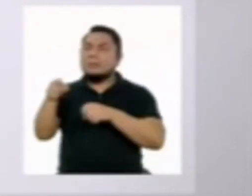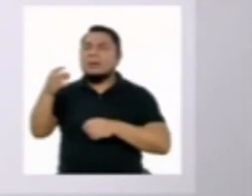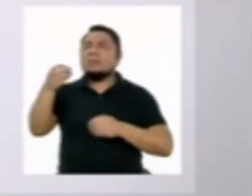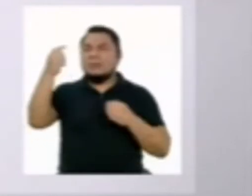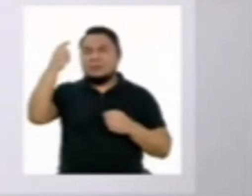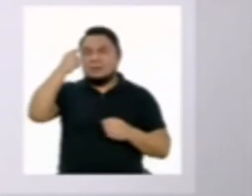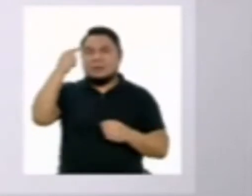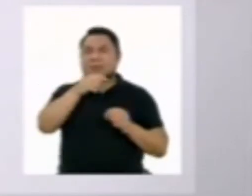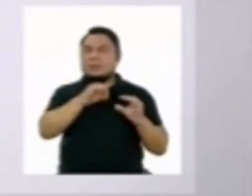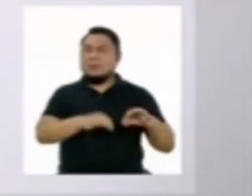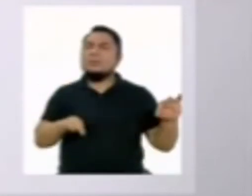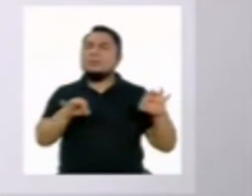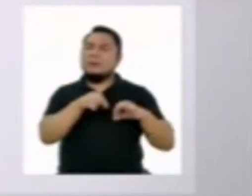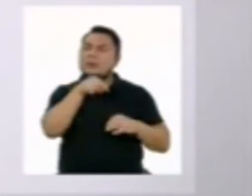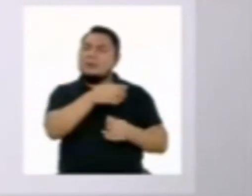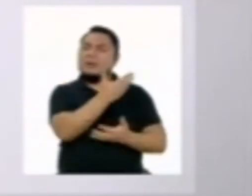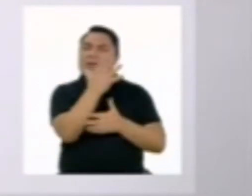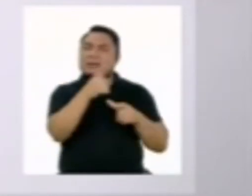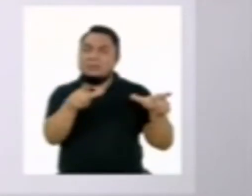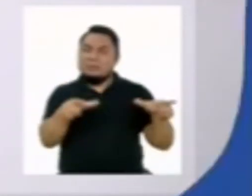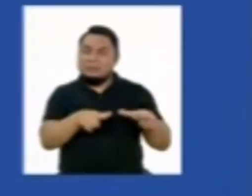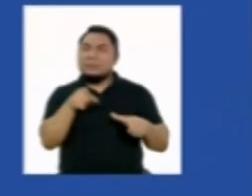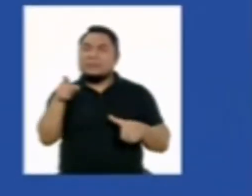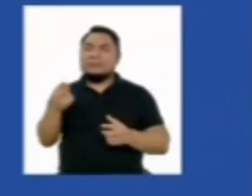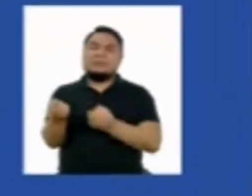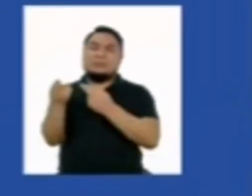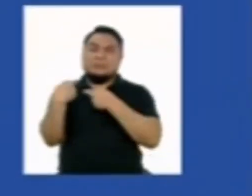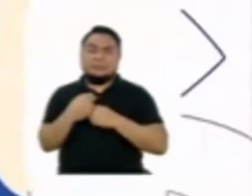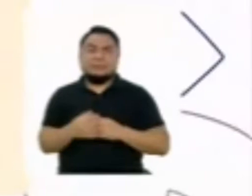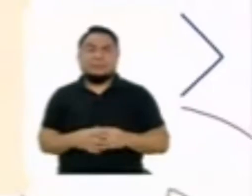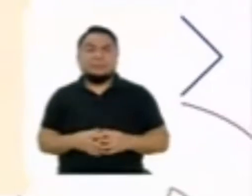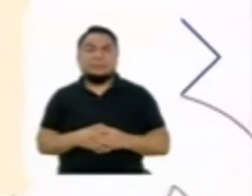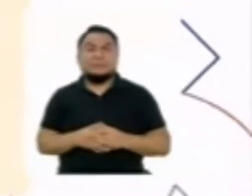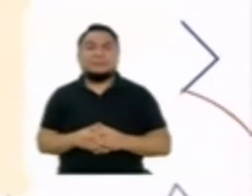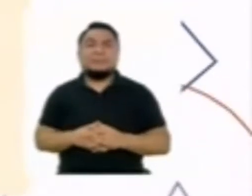qué creían que era importante. Estas fueron sus respuestas.